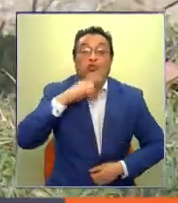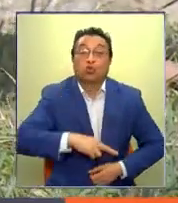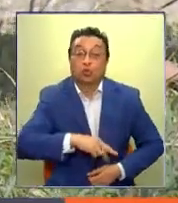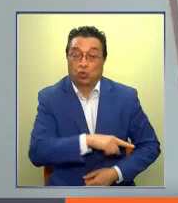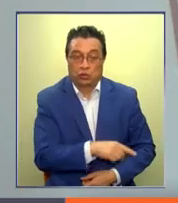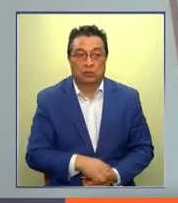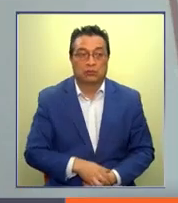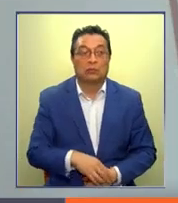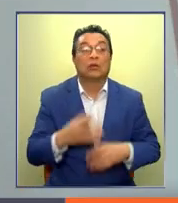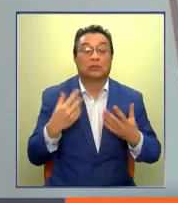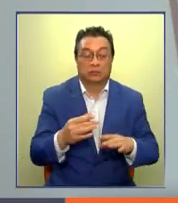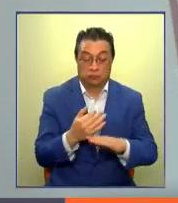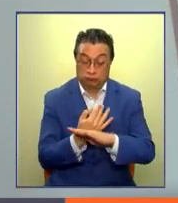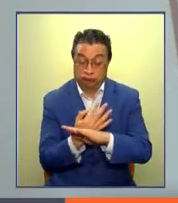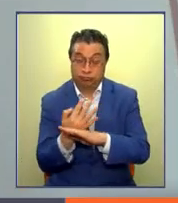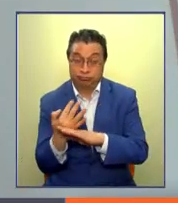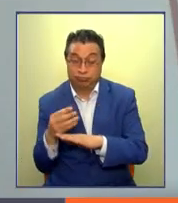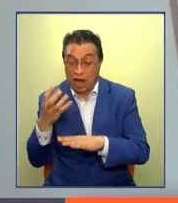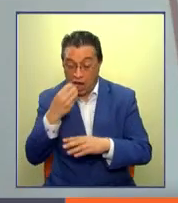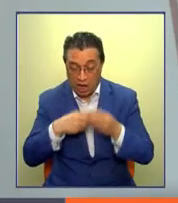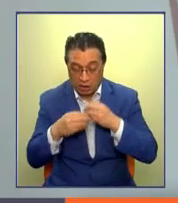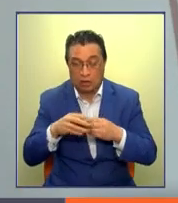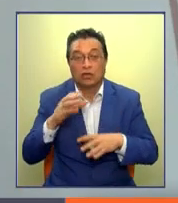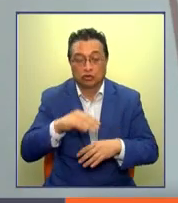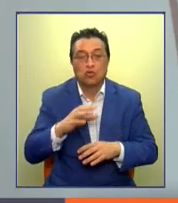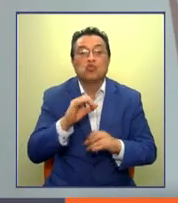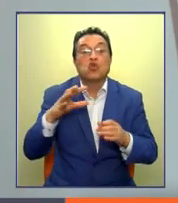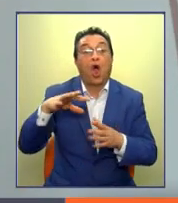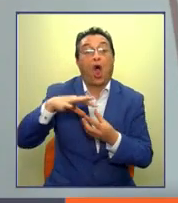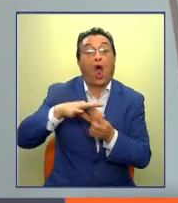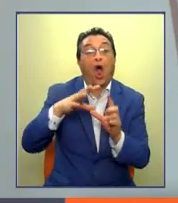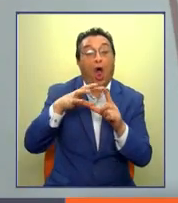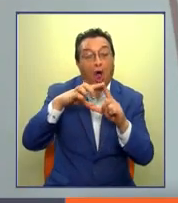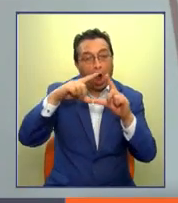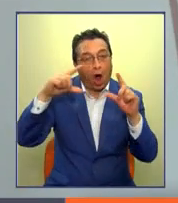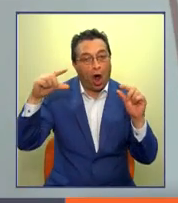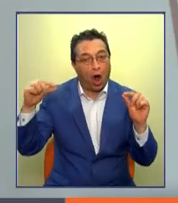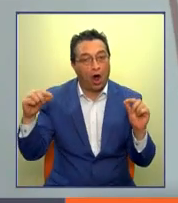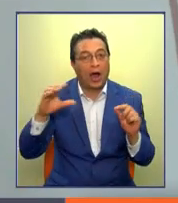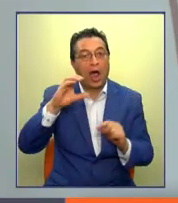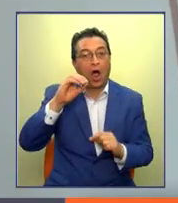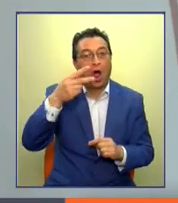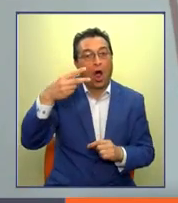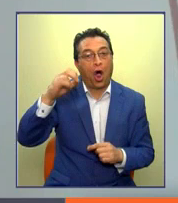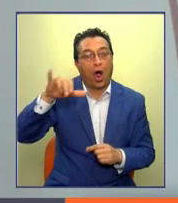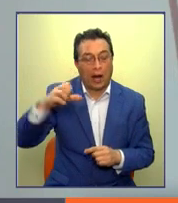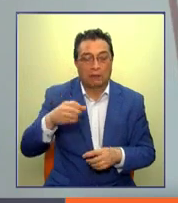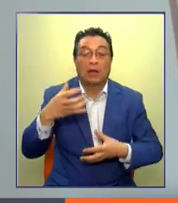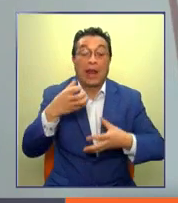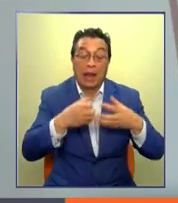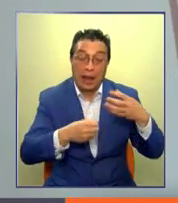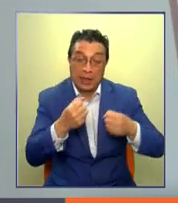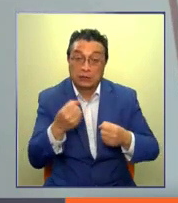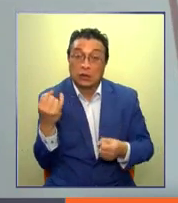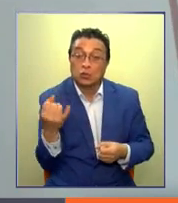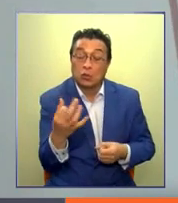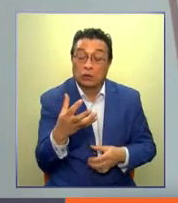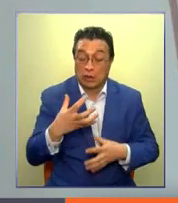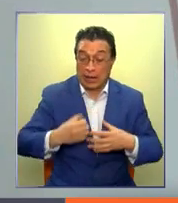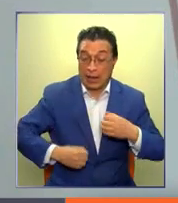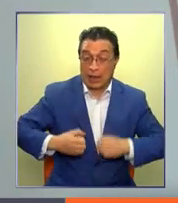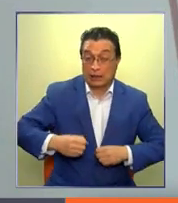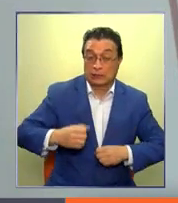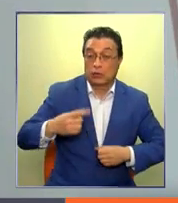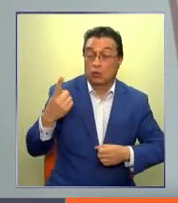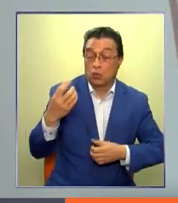se produce con forraje de alto número de hojas o de mayor calidad. La cantidad de leche que la vaca genera por cada